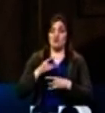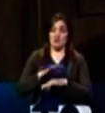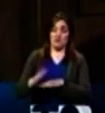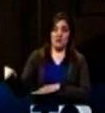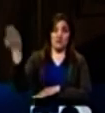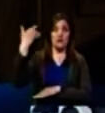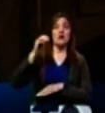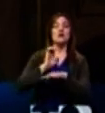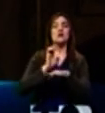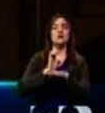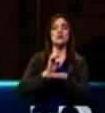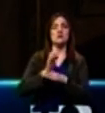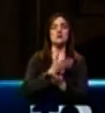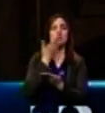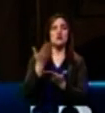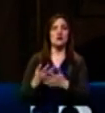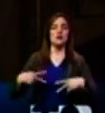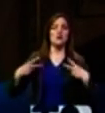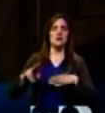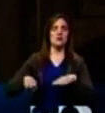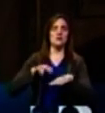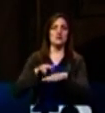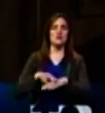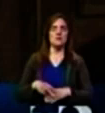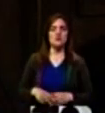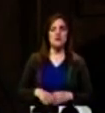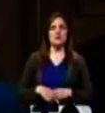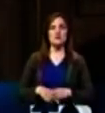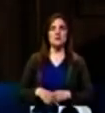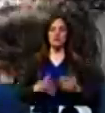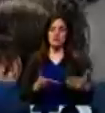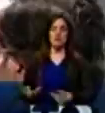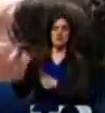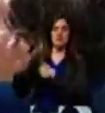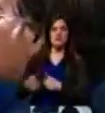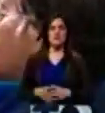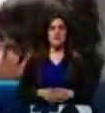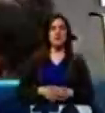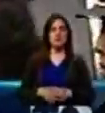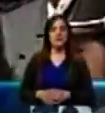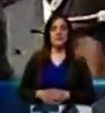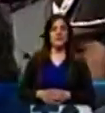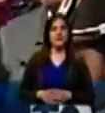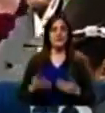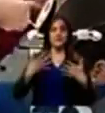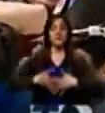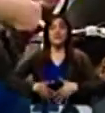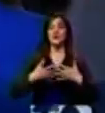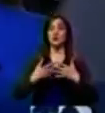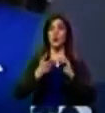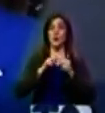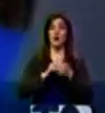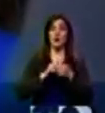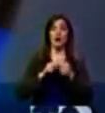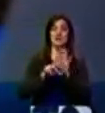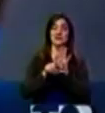a nuestro país y pueda hacer una vida normal como corresponde. Será bienvenida. Esta declaración terminaría con el limbo